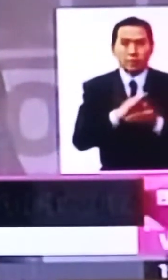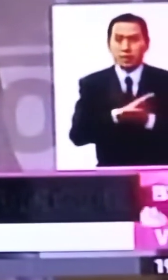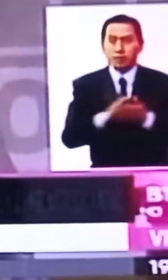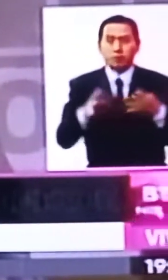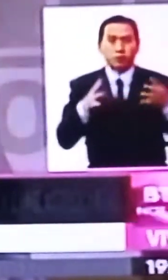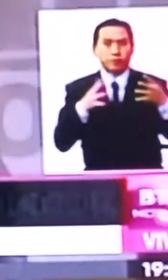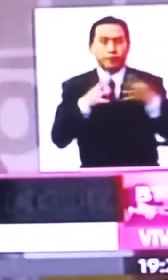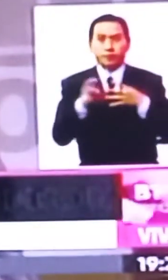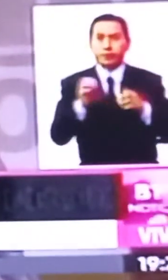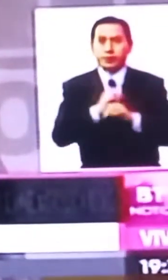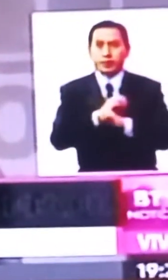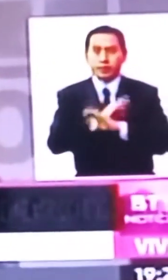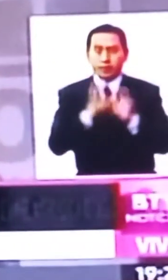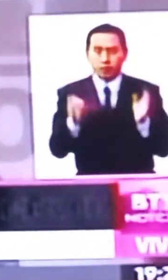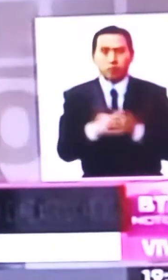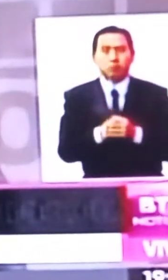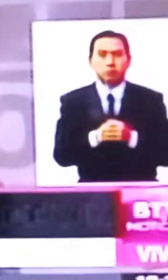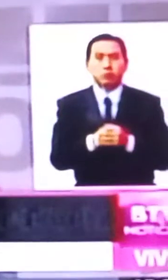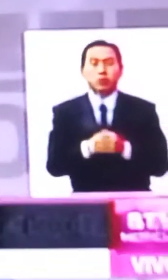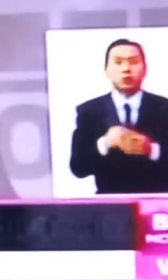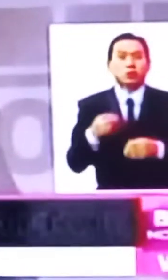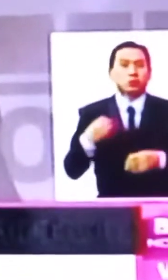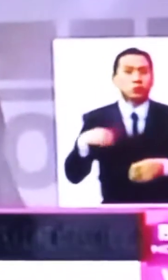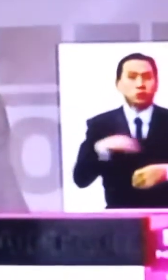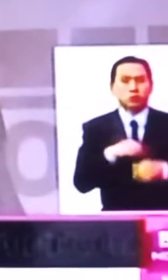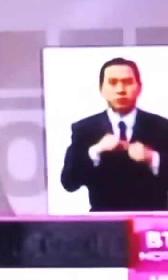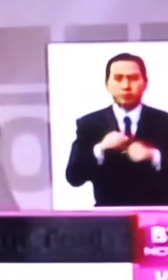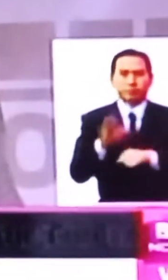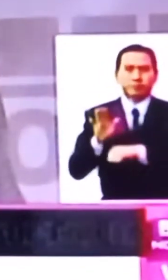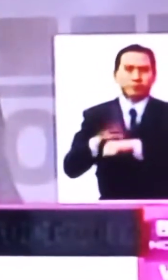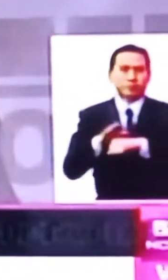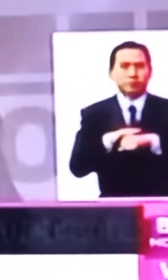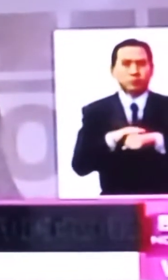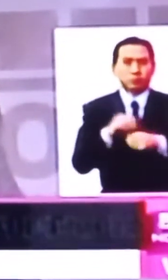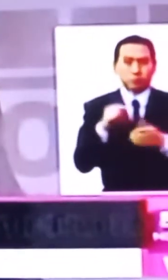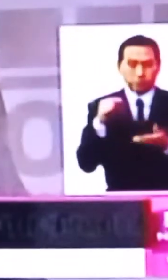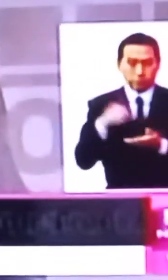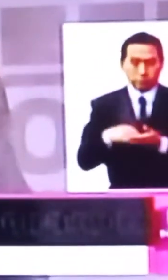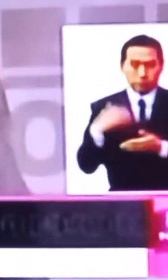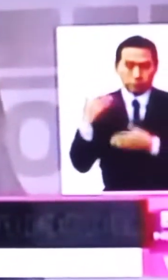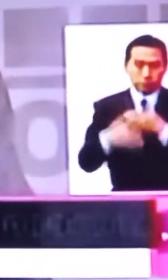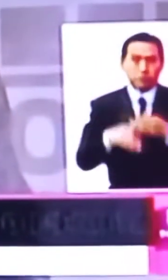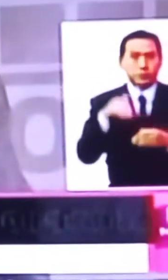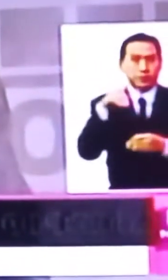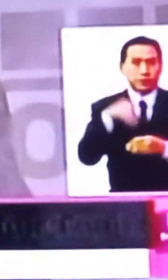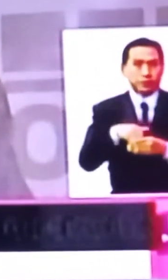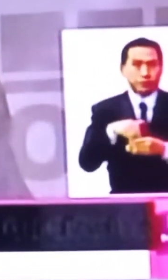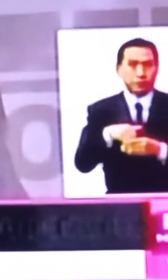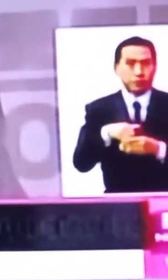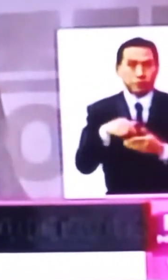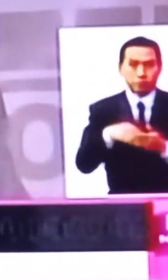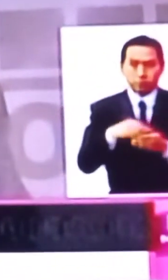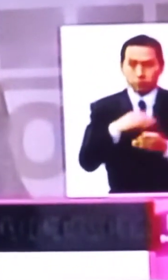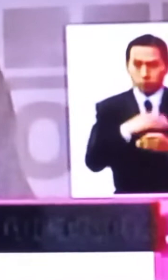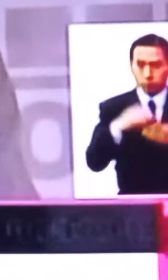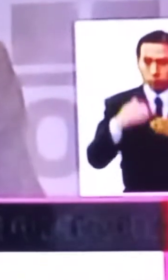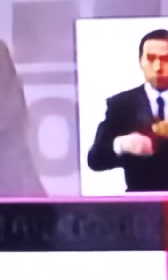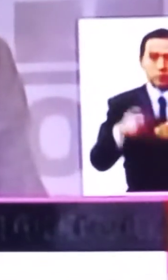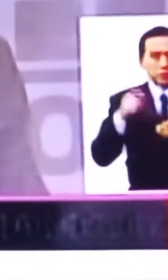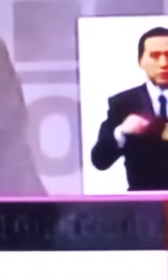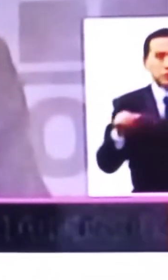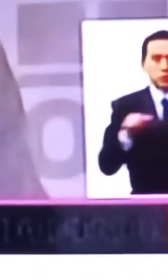transparente. Mantenemos la exhortación de que este proceso electoral se cierre de la misma